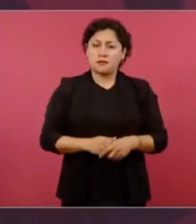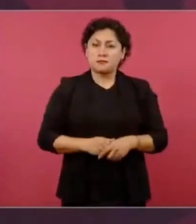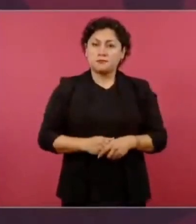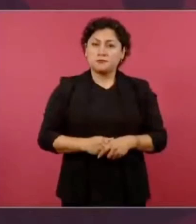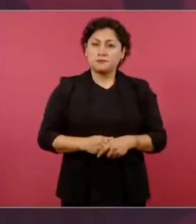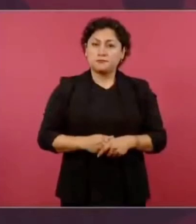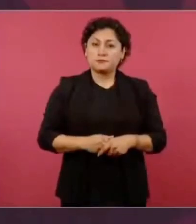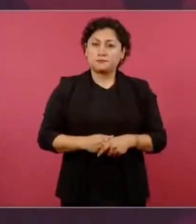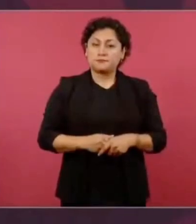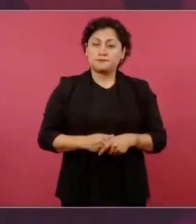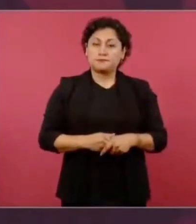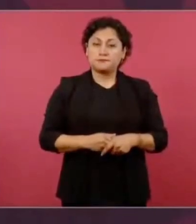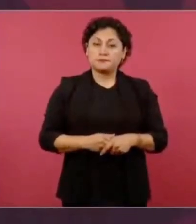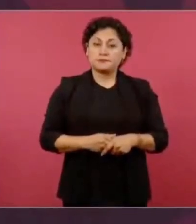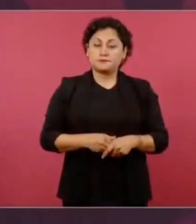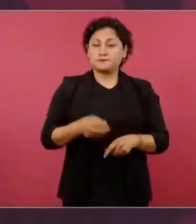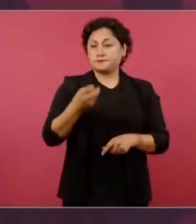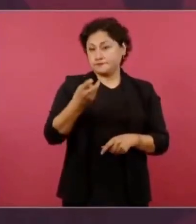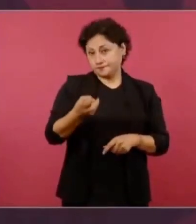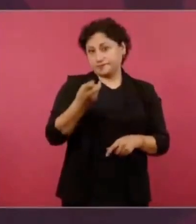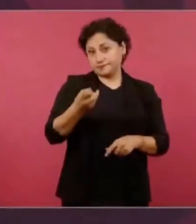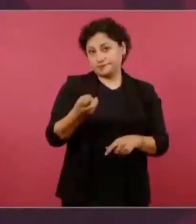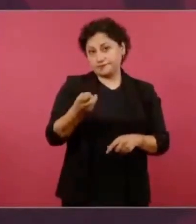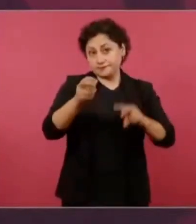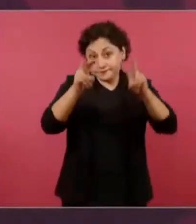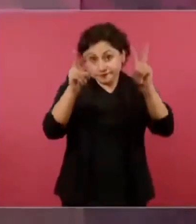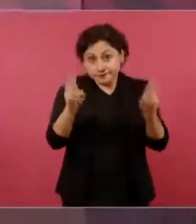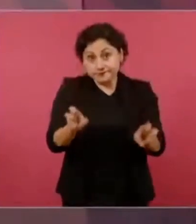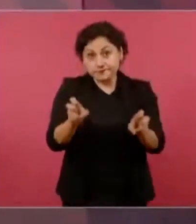Son de las cosas pues que tienen que cuidarse.